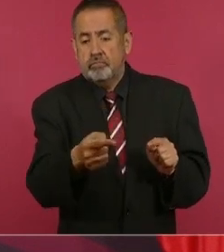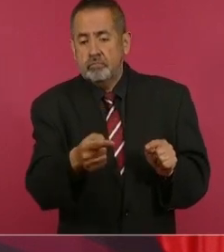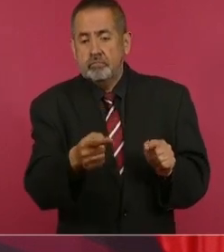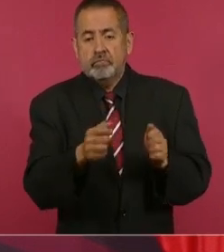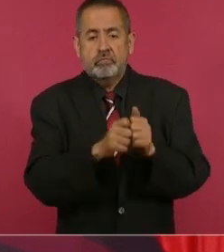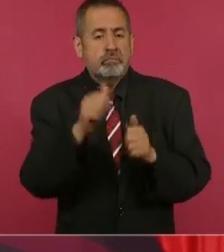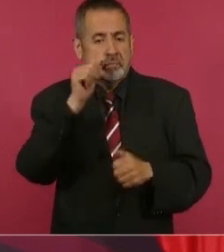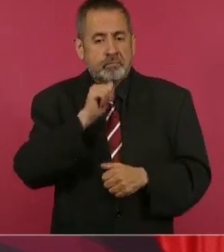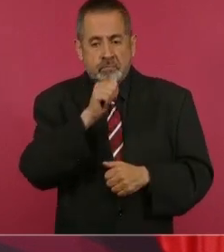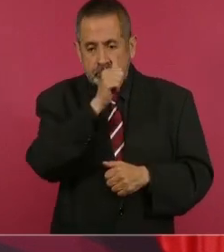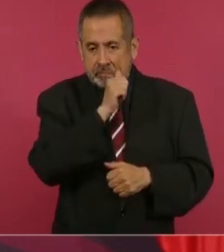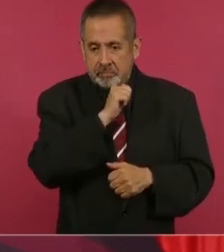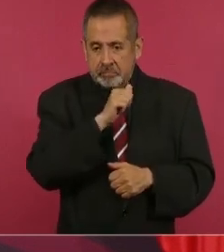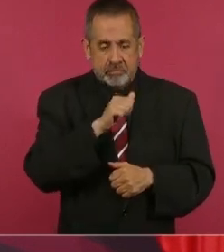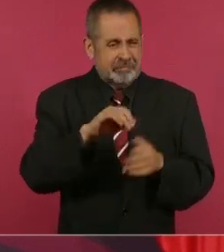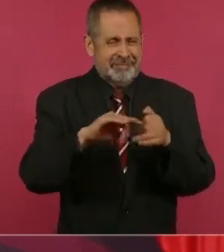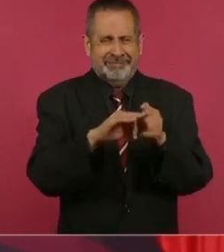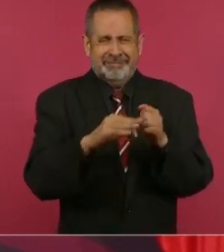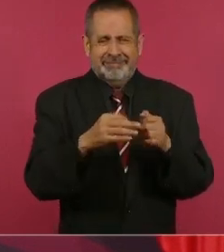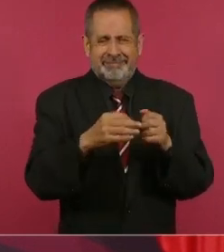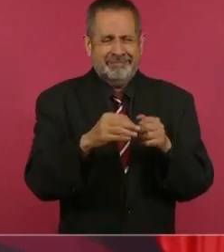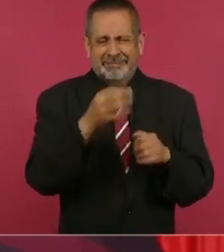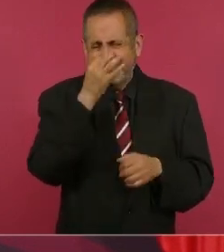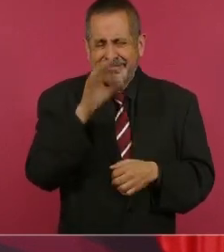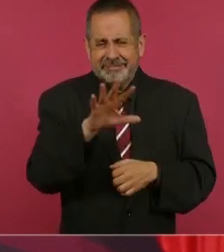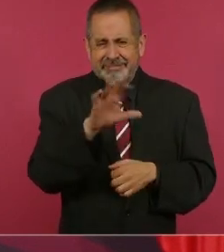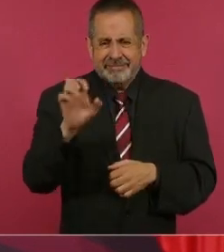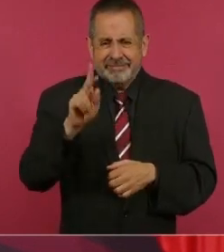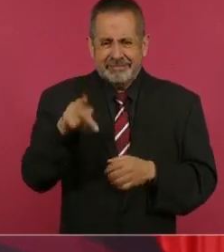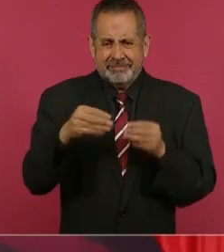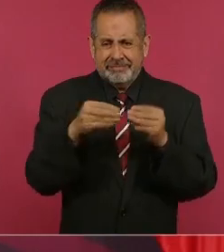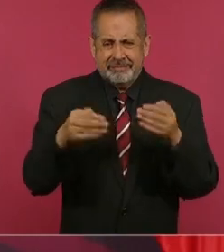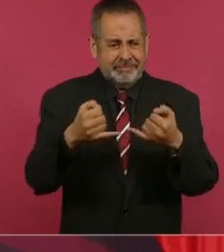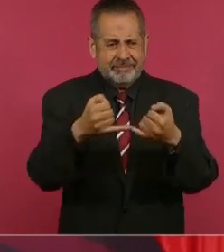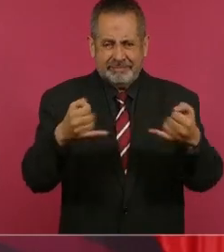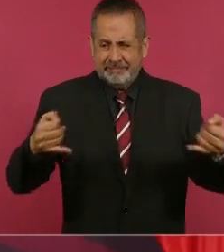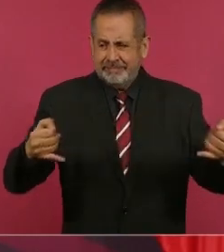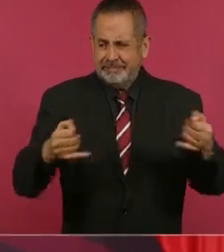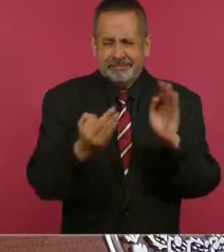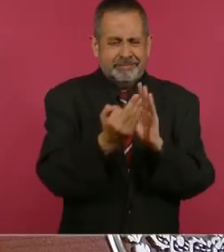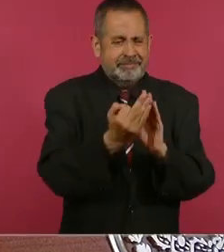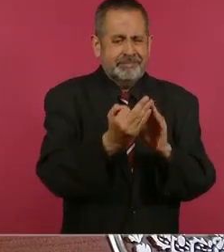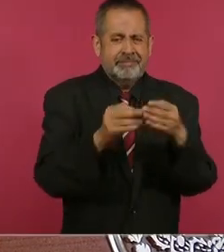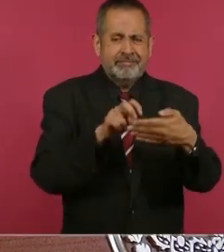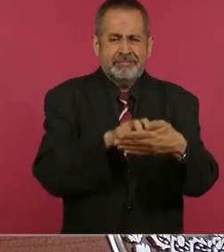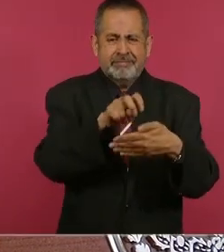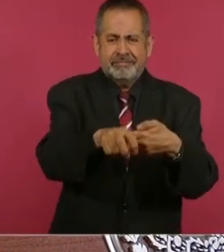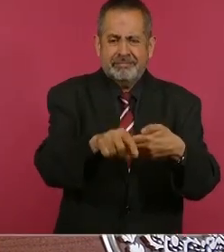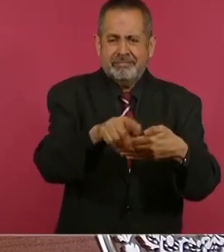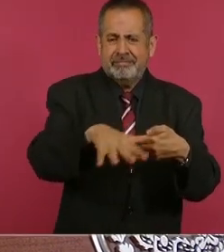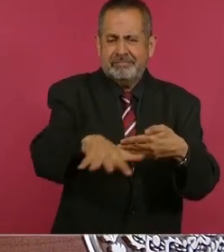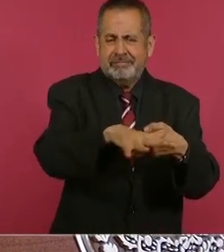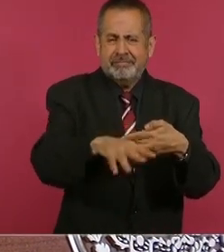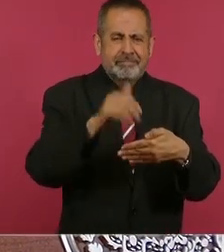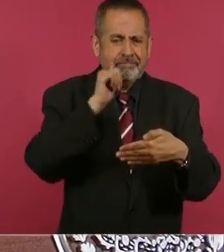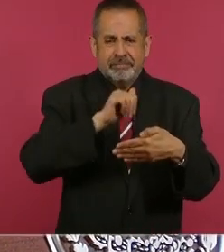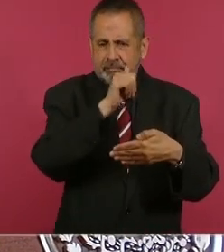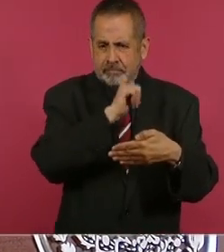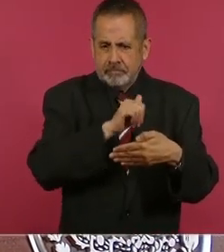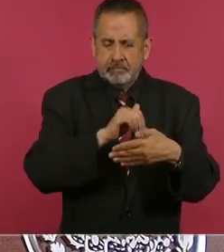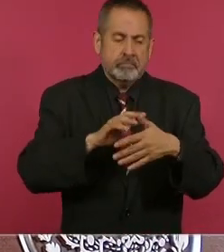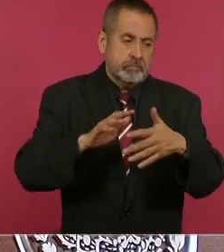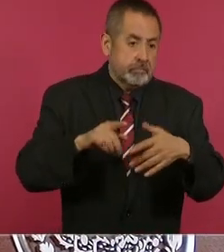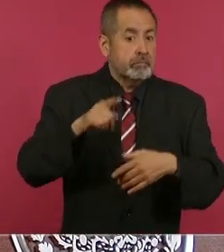con Arizona. Son 500 kilómetros de frontera y se decidió que